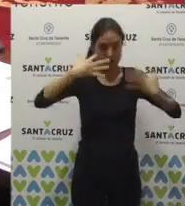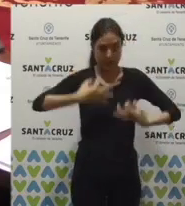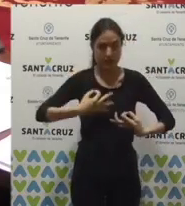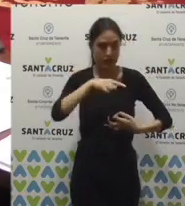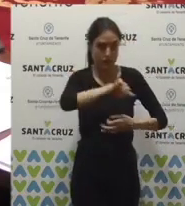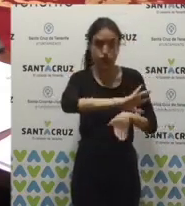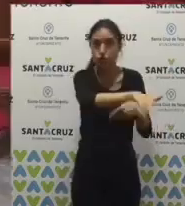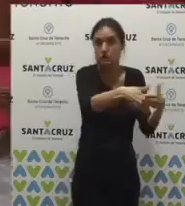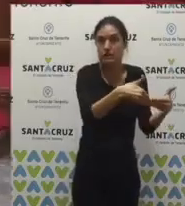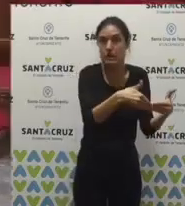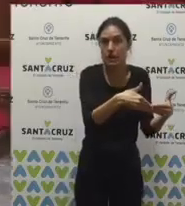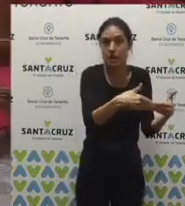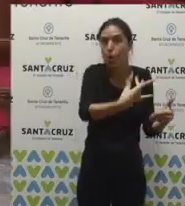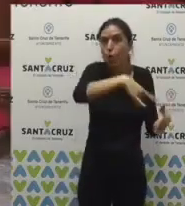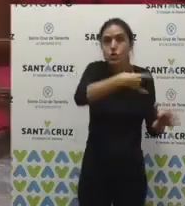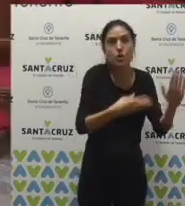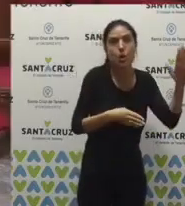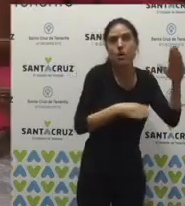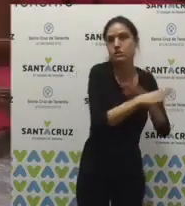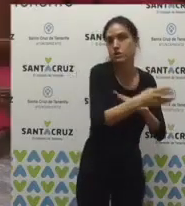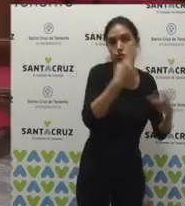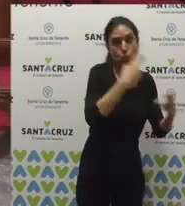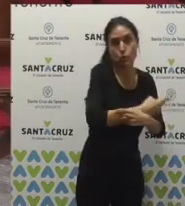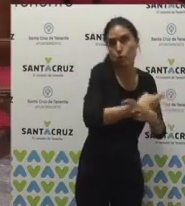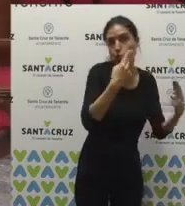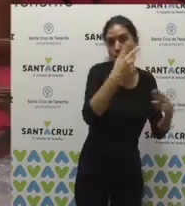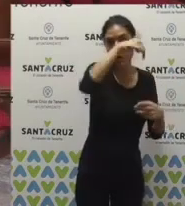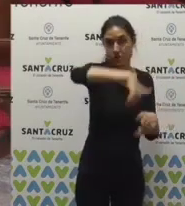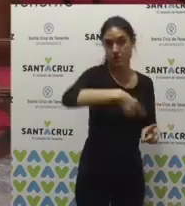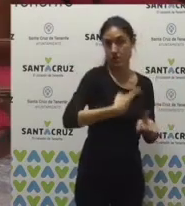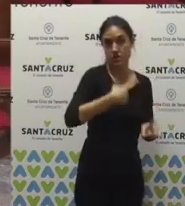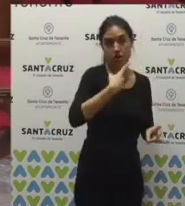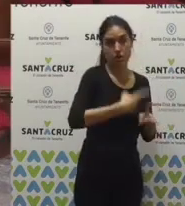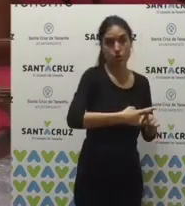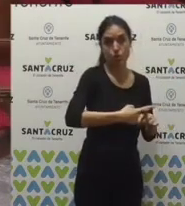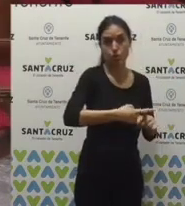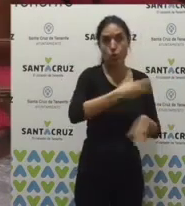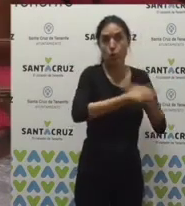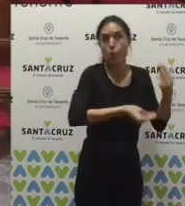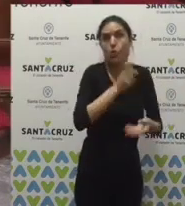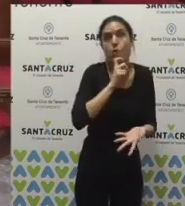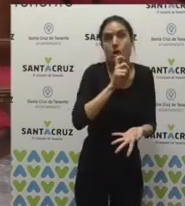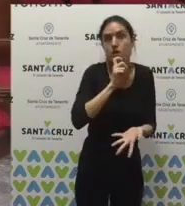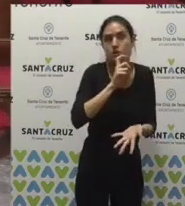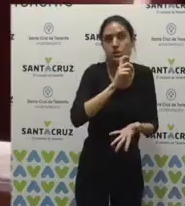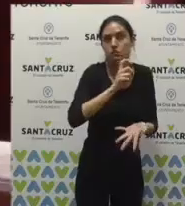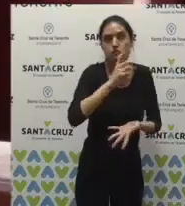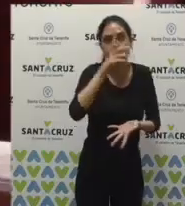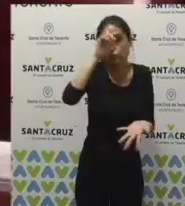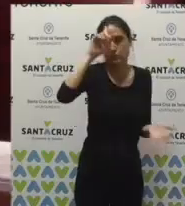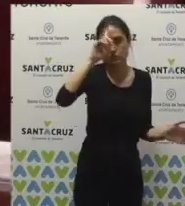cerrar el único acceso público que existe en santa cruz gracias